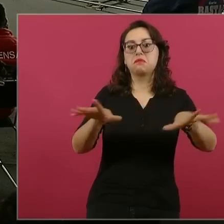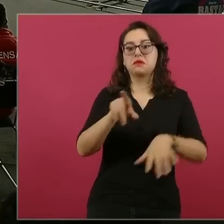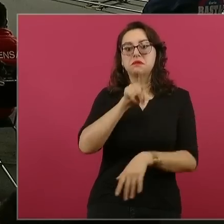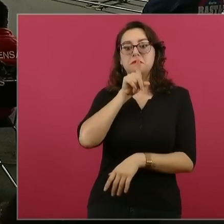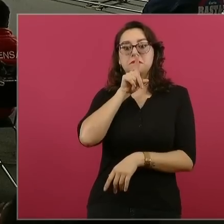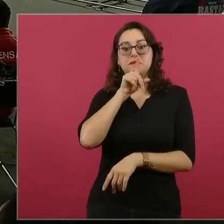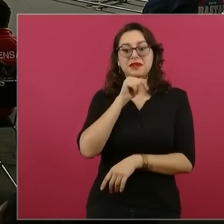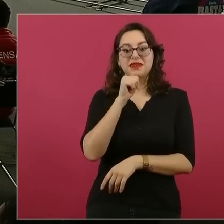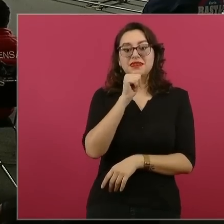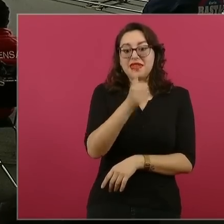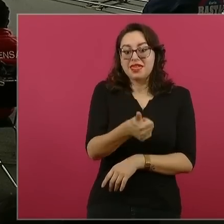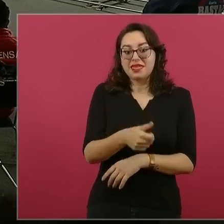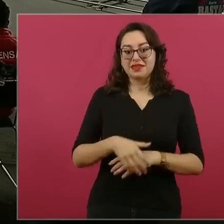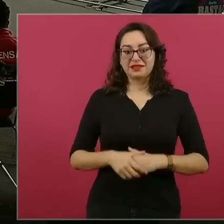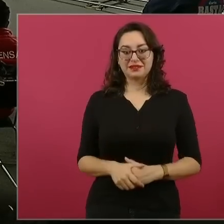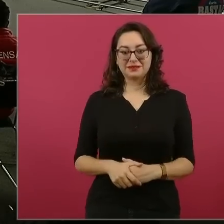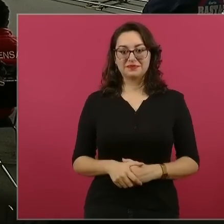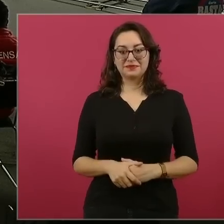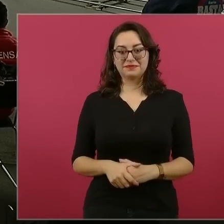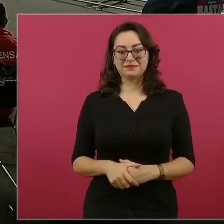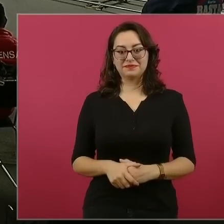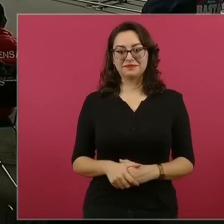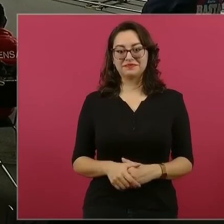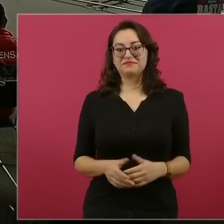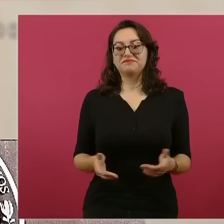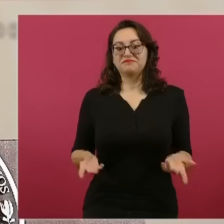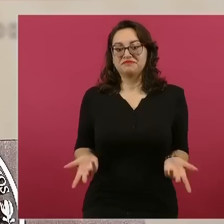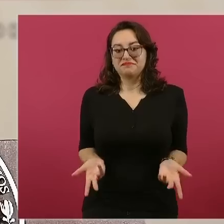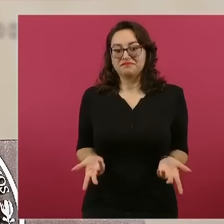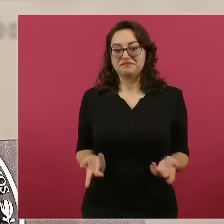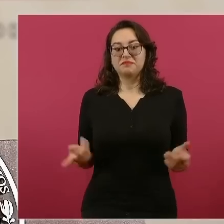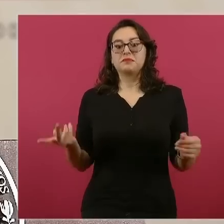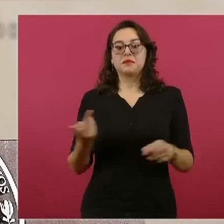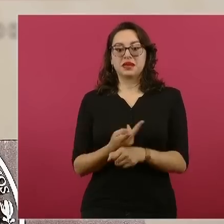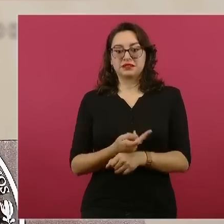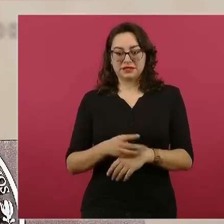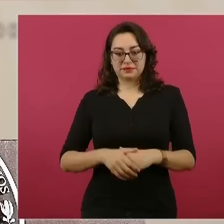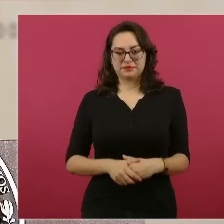no hay homicidios, pero de repente hay uno